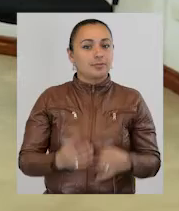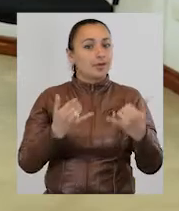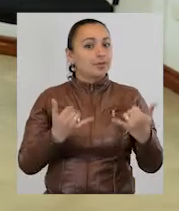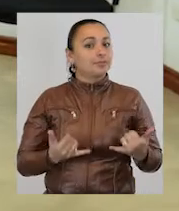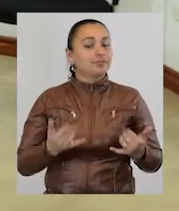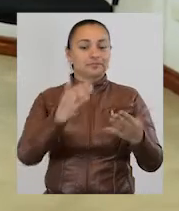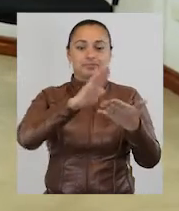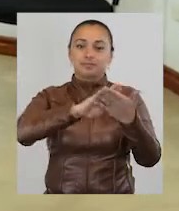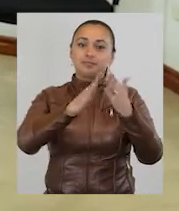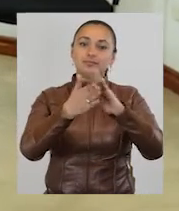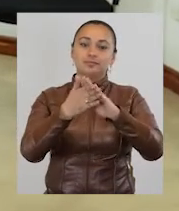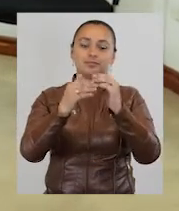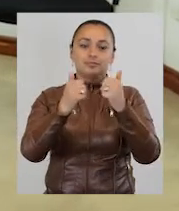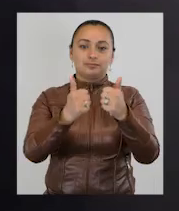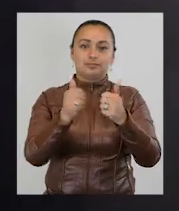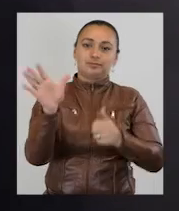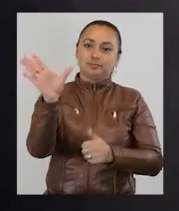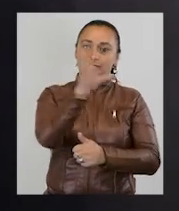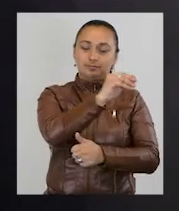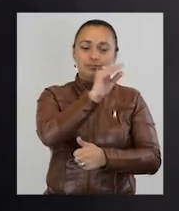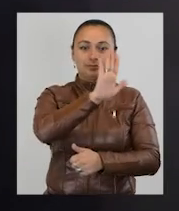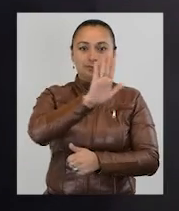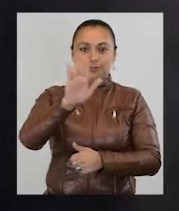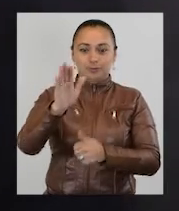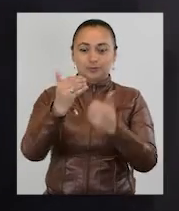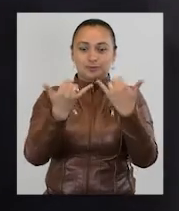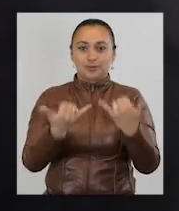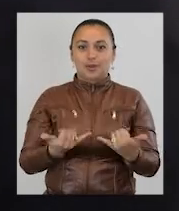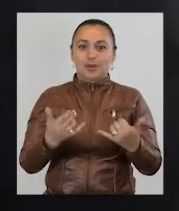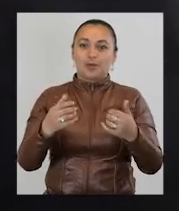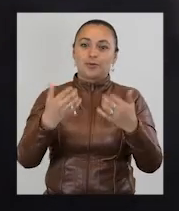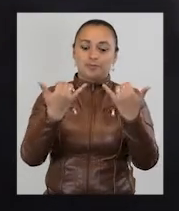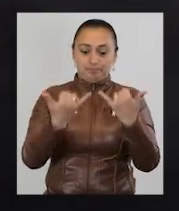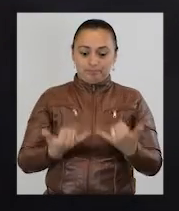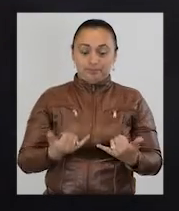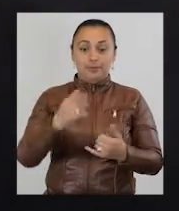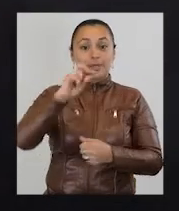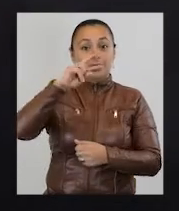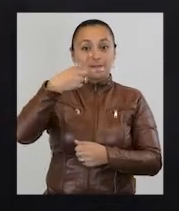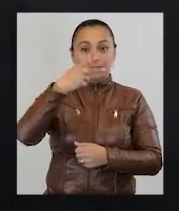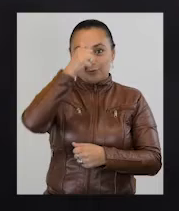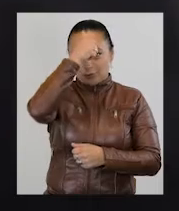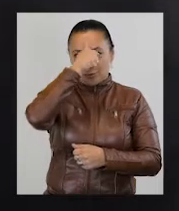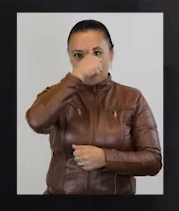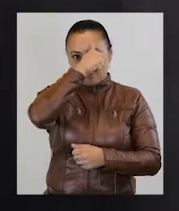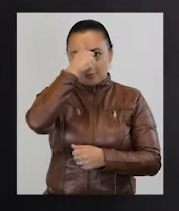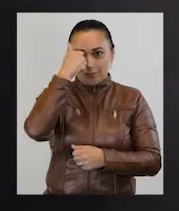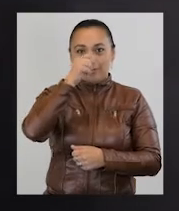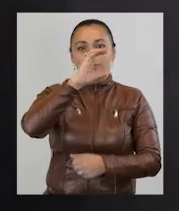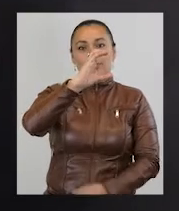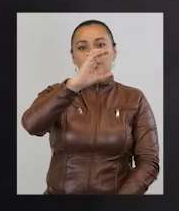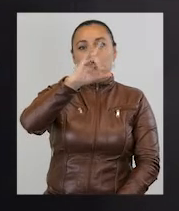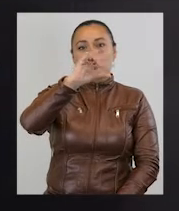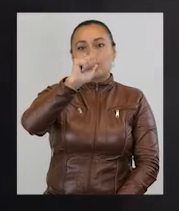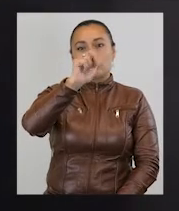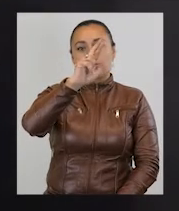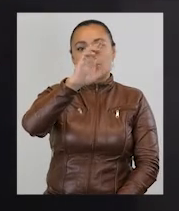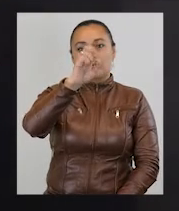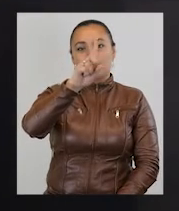Cordial saludo de paz y bien para todos ustedes que nos acompañan en este segundo domingo de